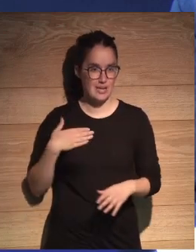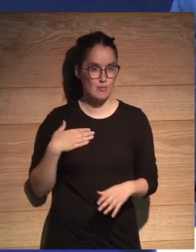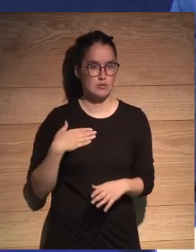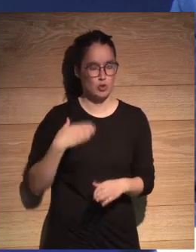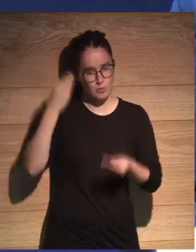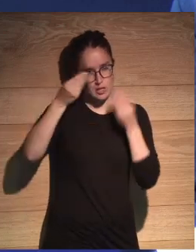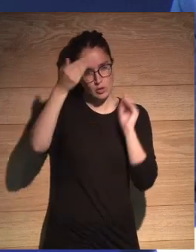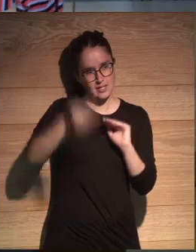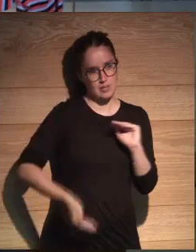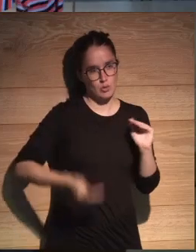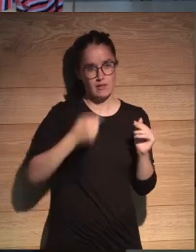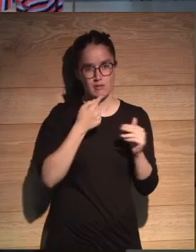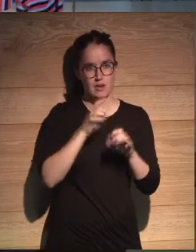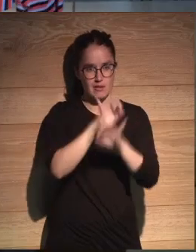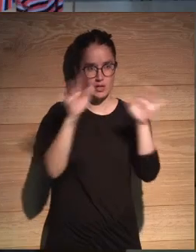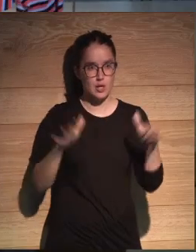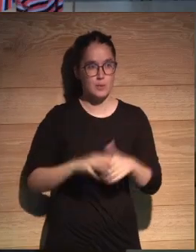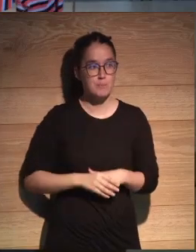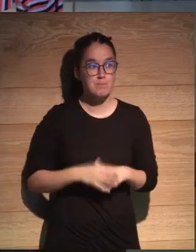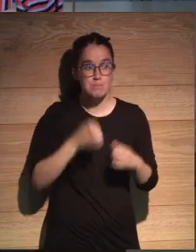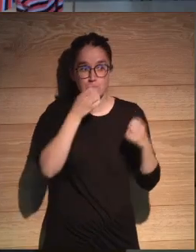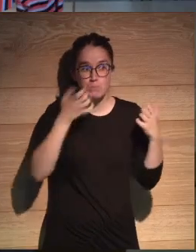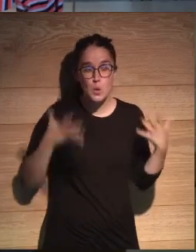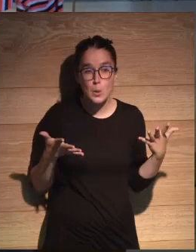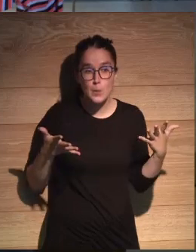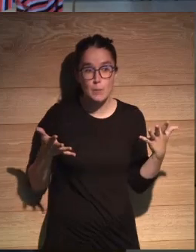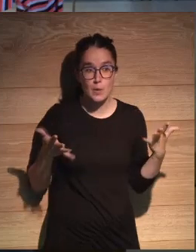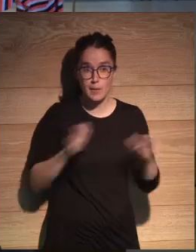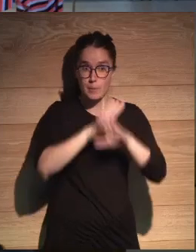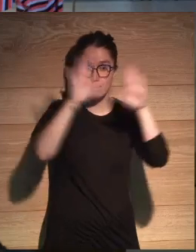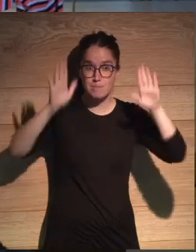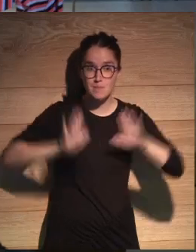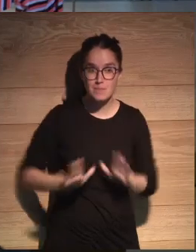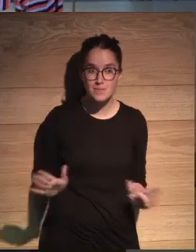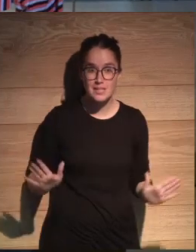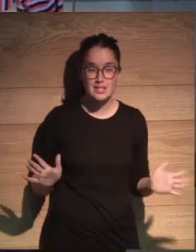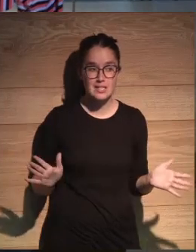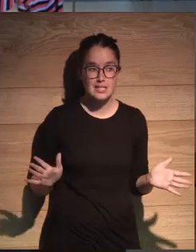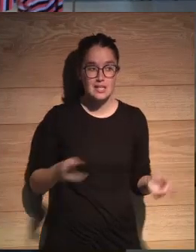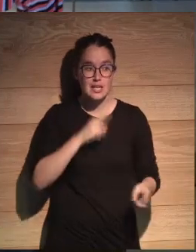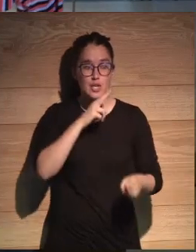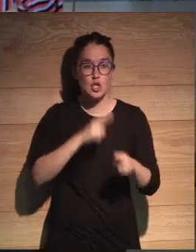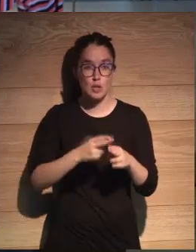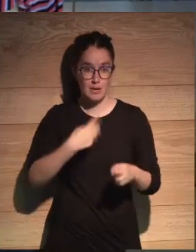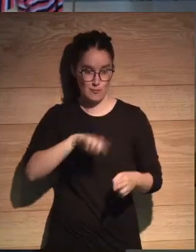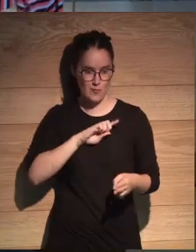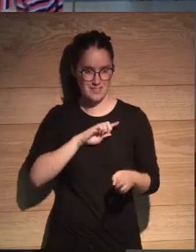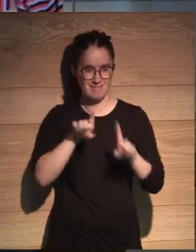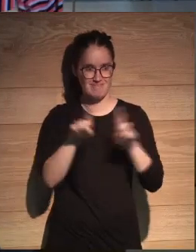creo que eso es importante constatarlo. Bueno, pues si os parece lo dejamos aquí. En nombre de